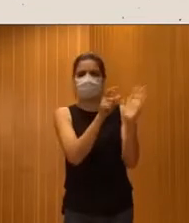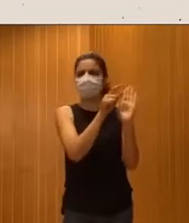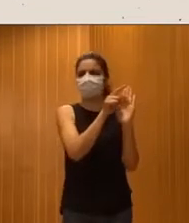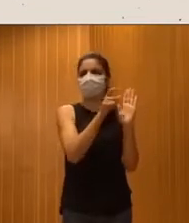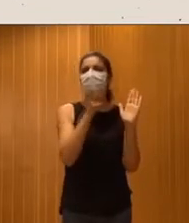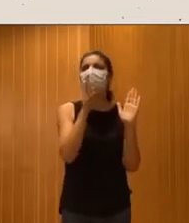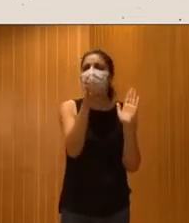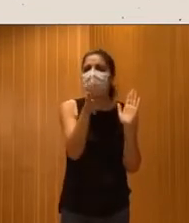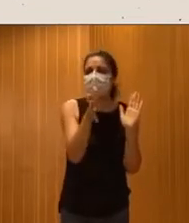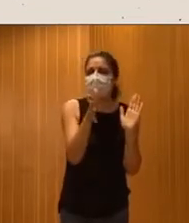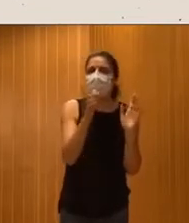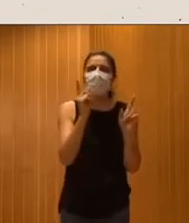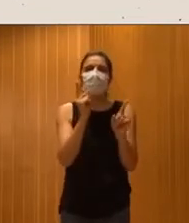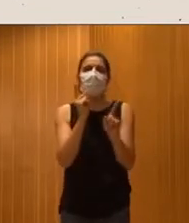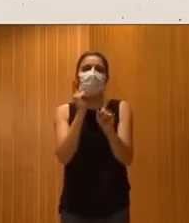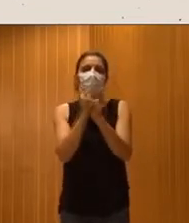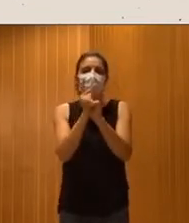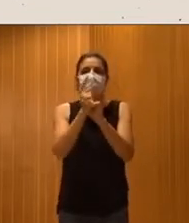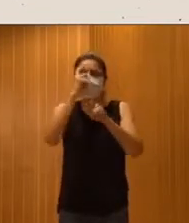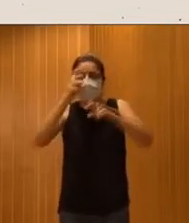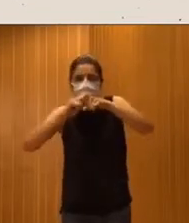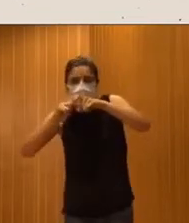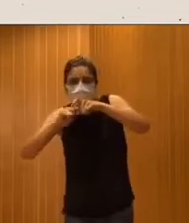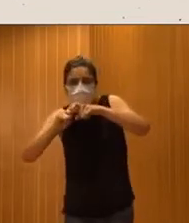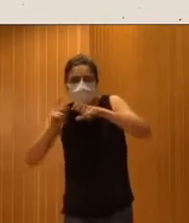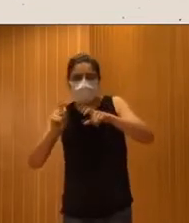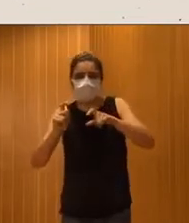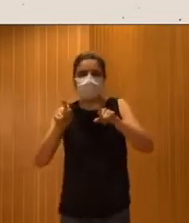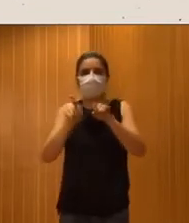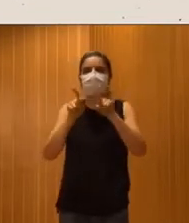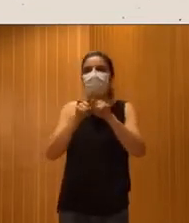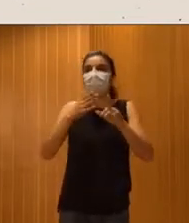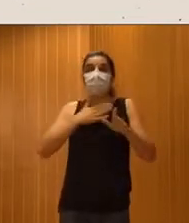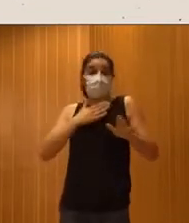qué no utilizamos antipsicótico? Pero antipsicótico es más marketingiano.